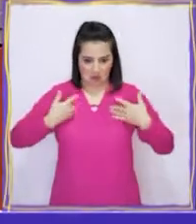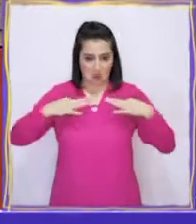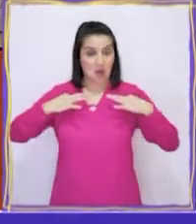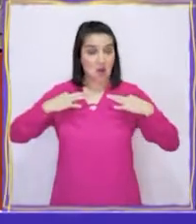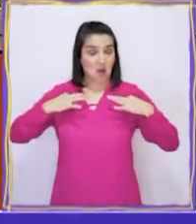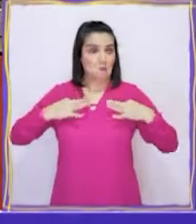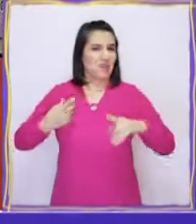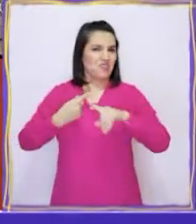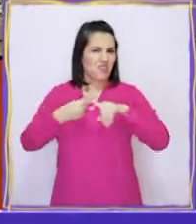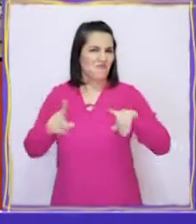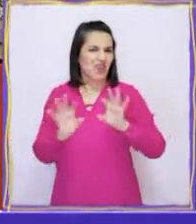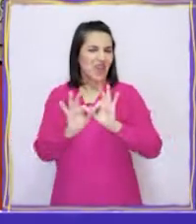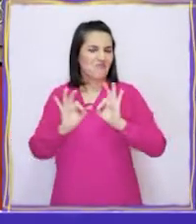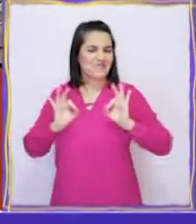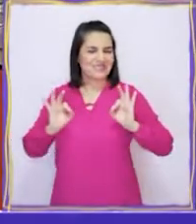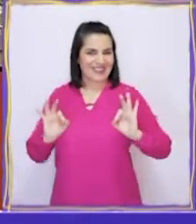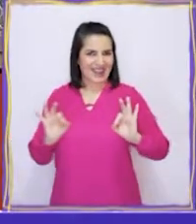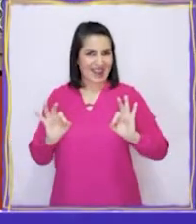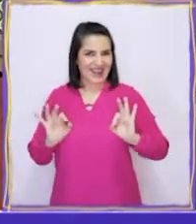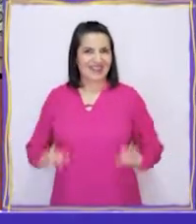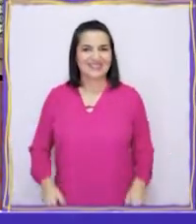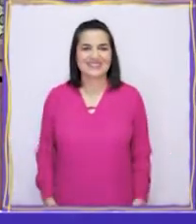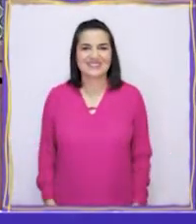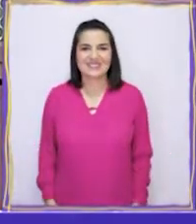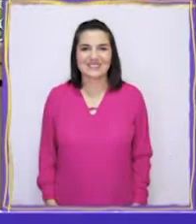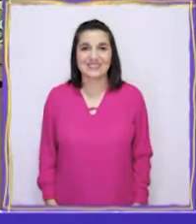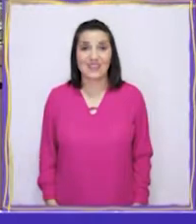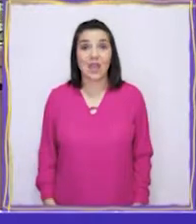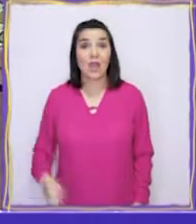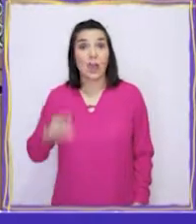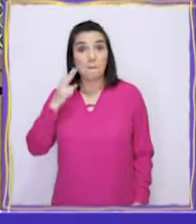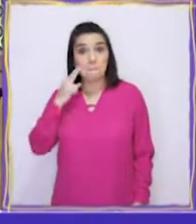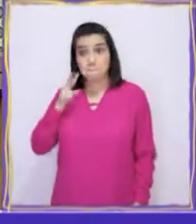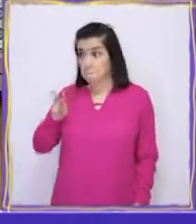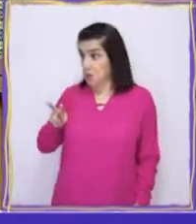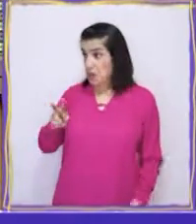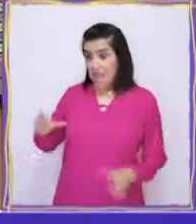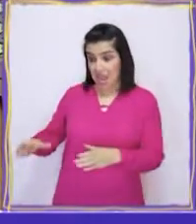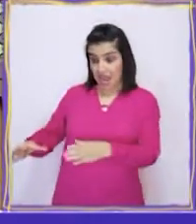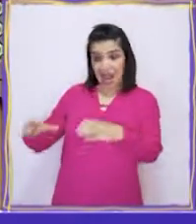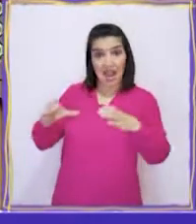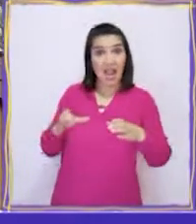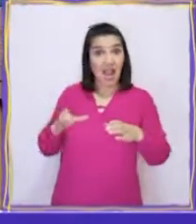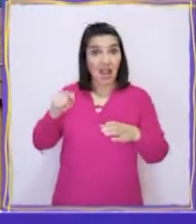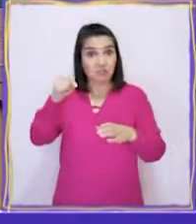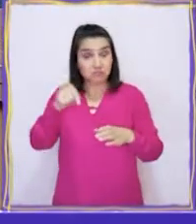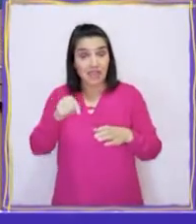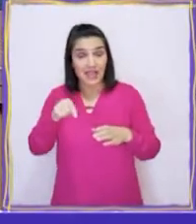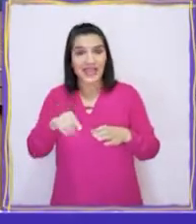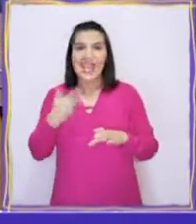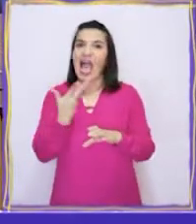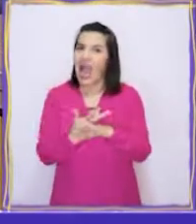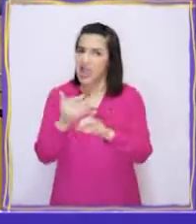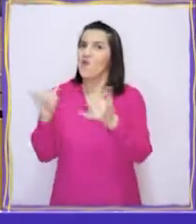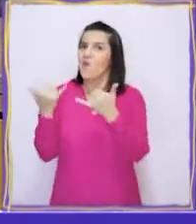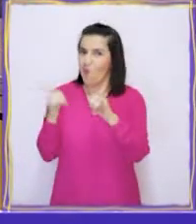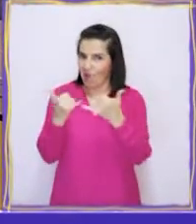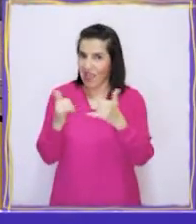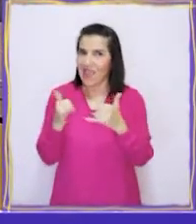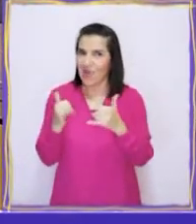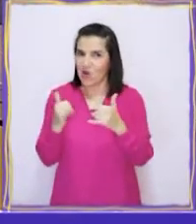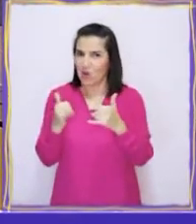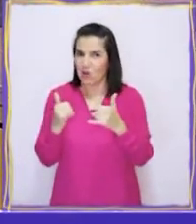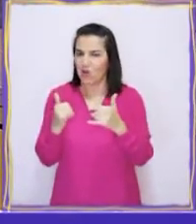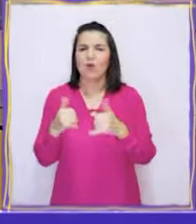día vine vestida de una manera muy especial. Y miren, en esta caja está el